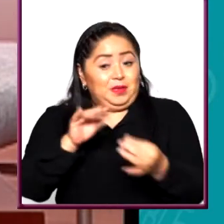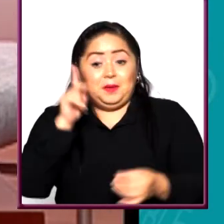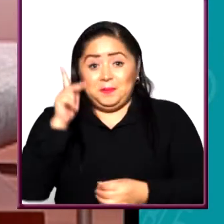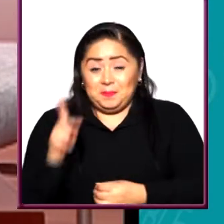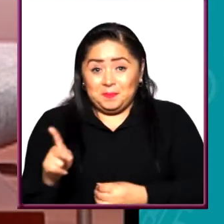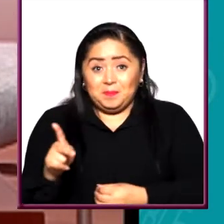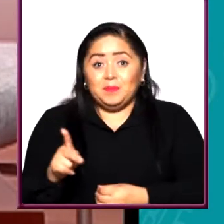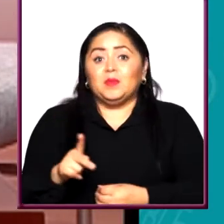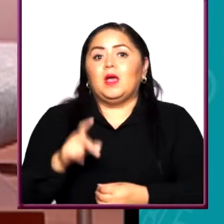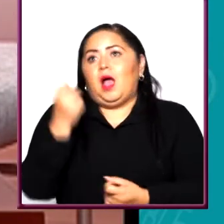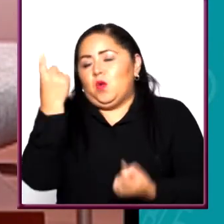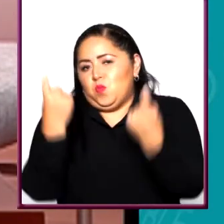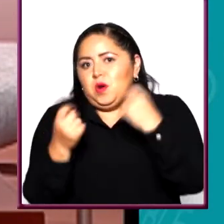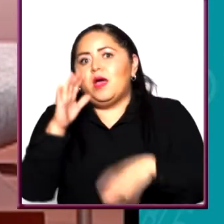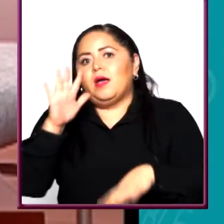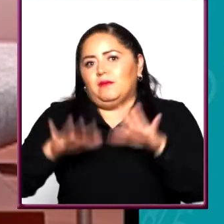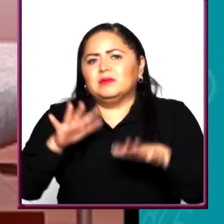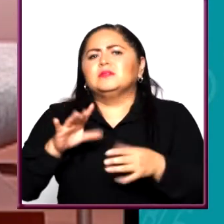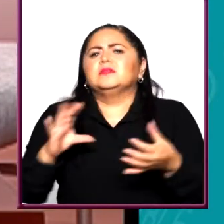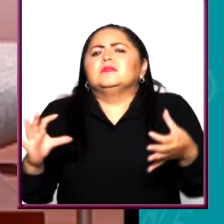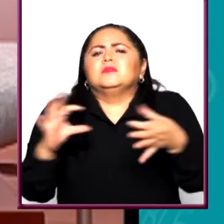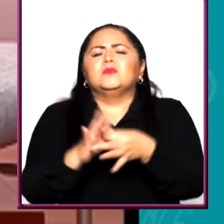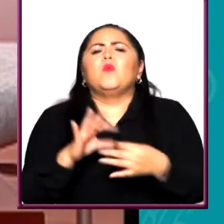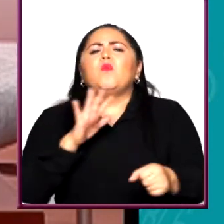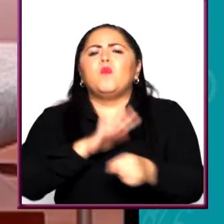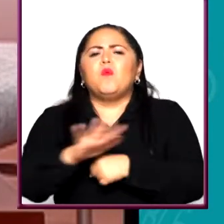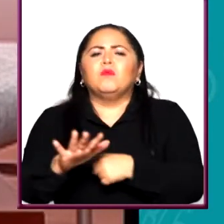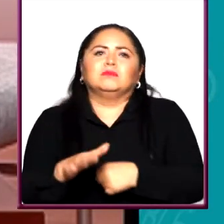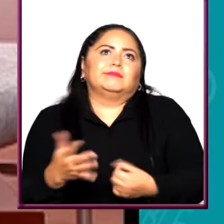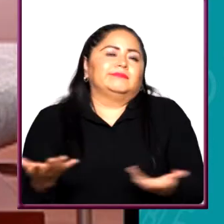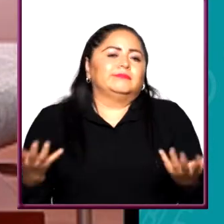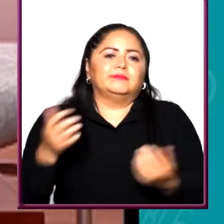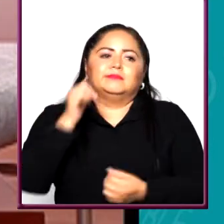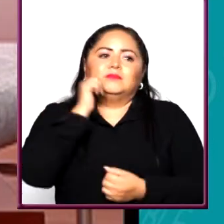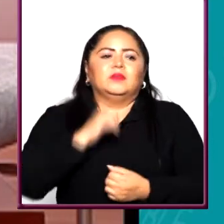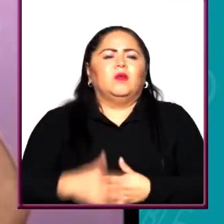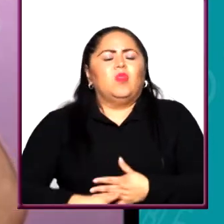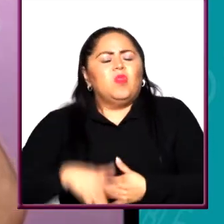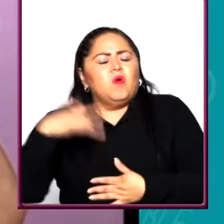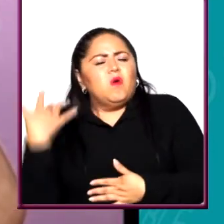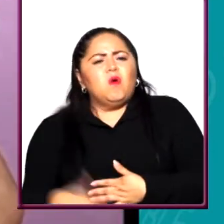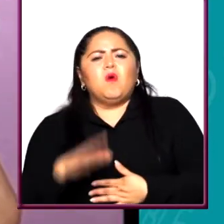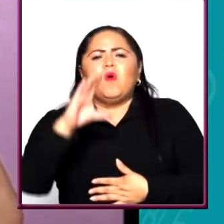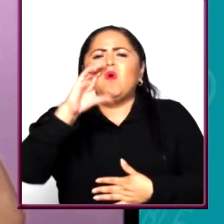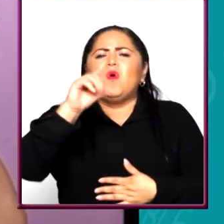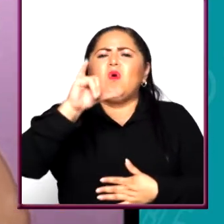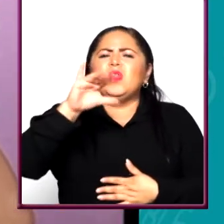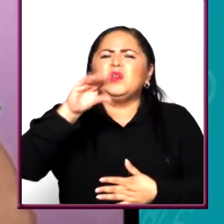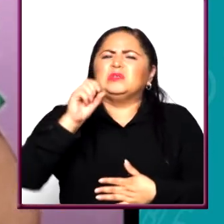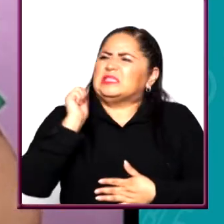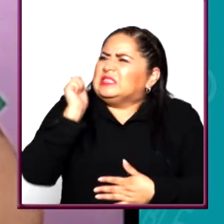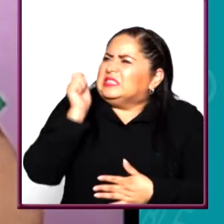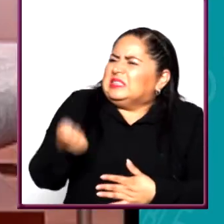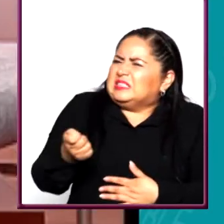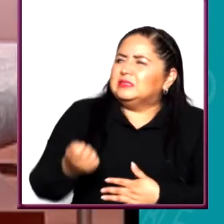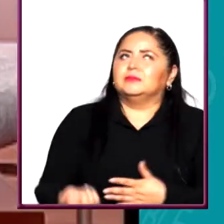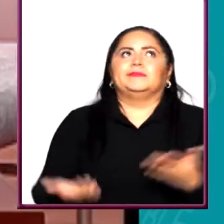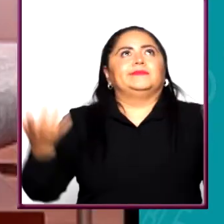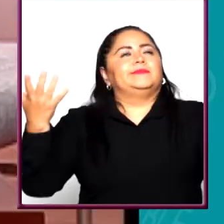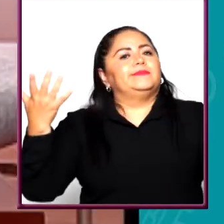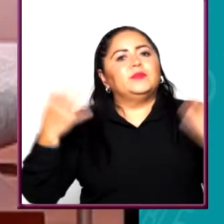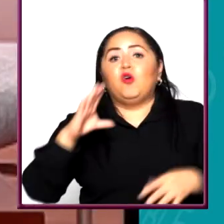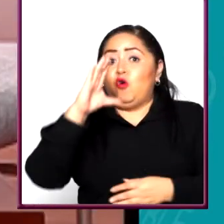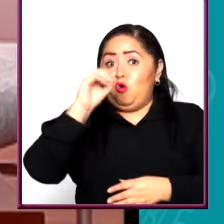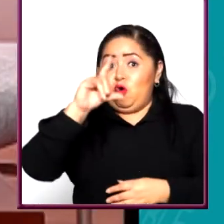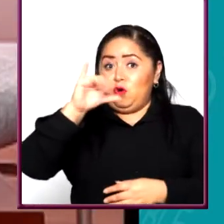la menstruación algunas veces viene acompañada de los famosos cólicos. ¿Qué son los cólicos? Ay,